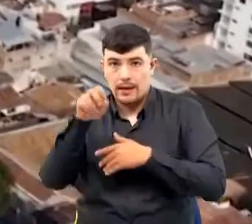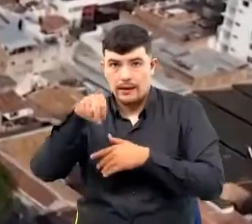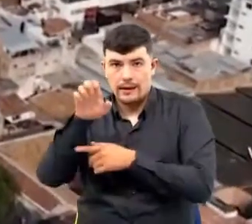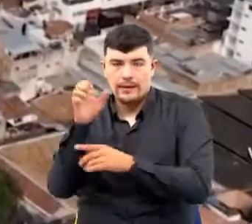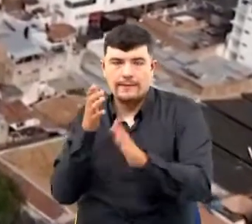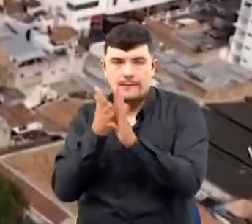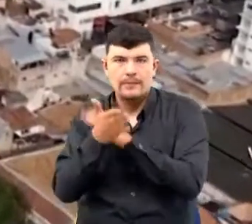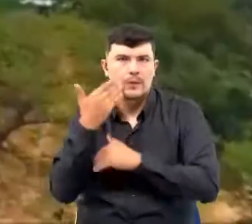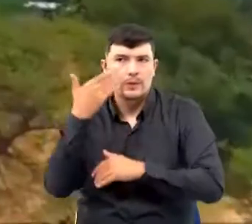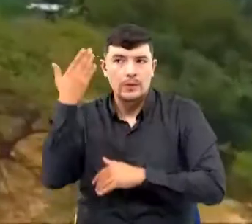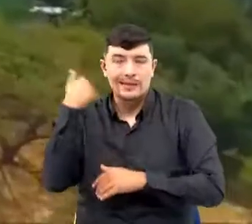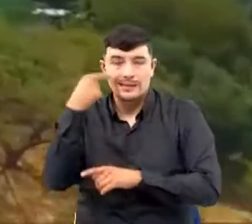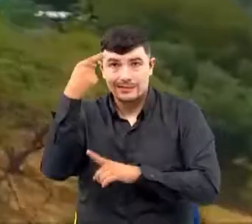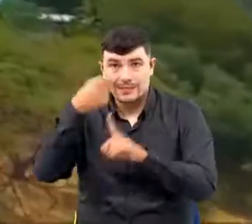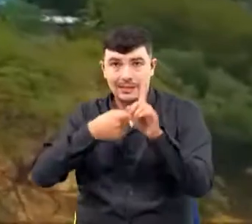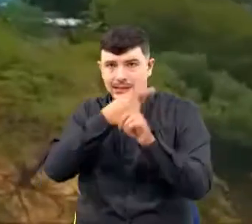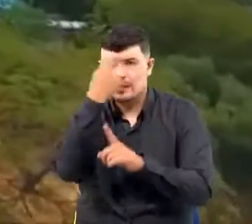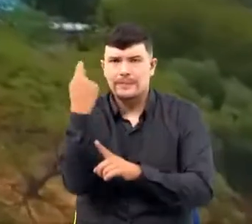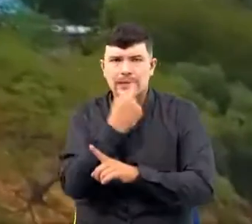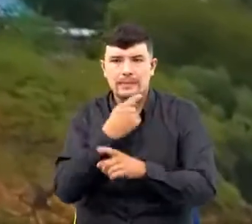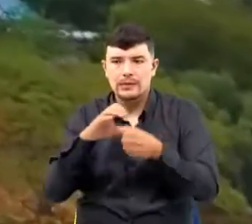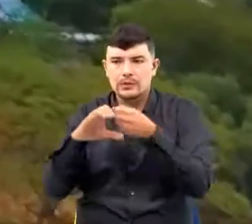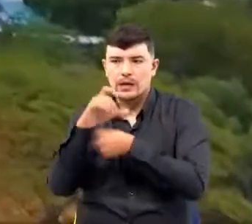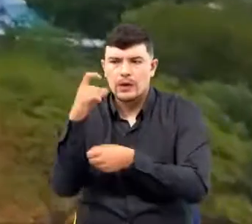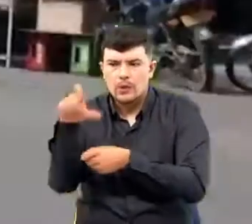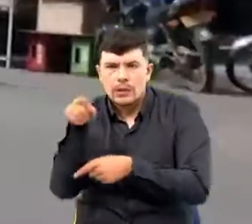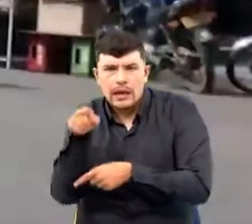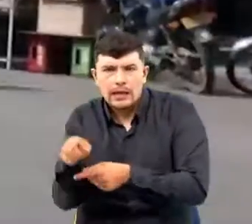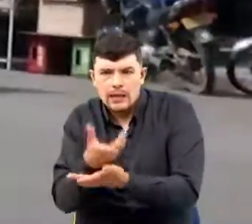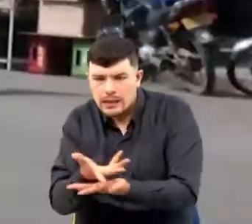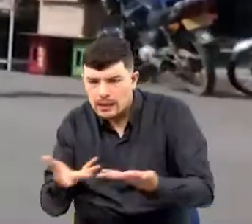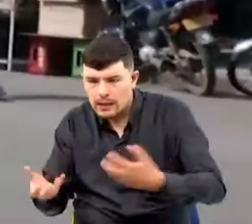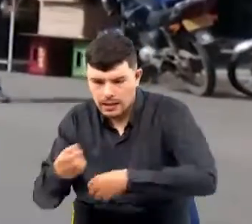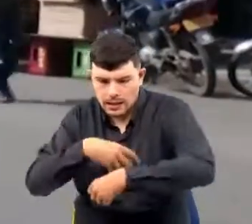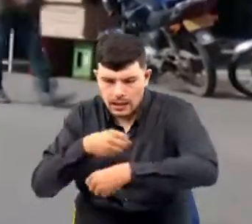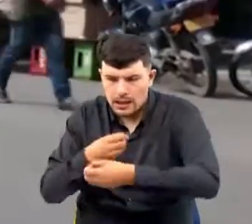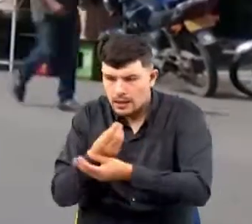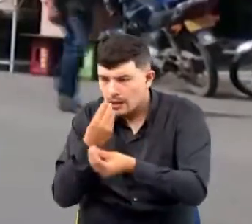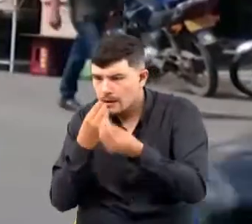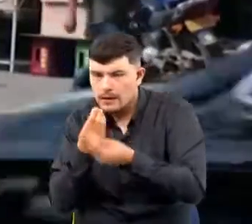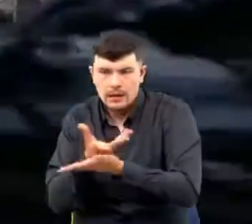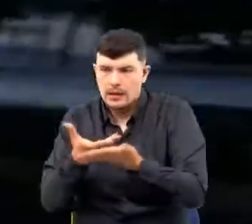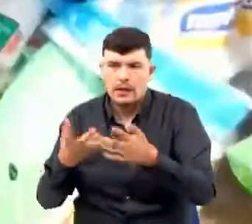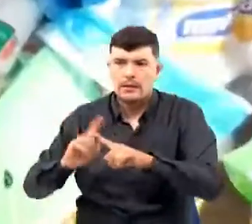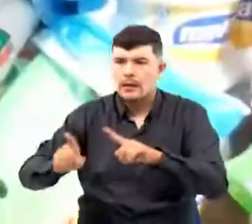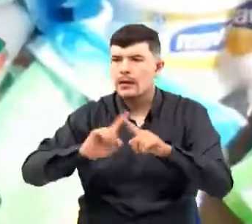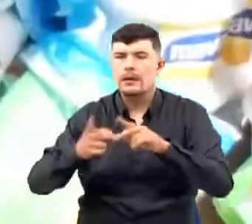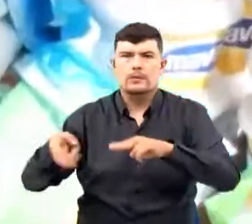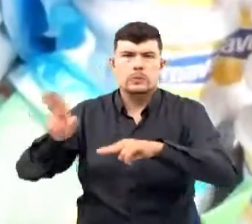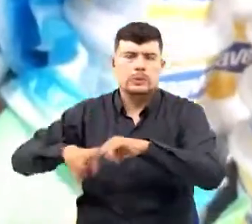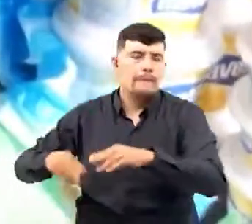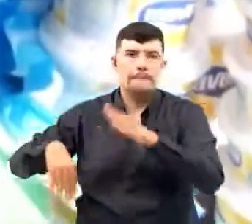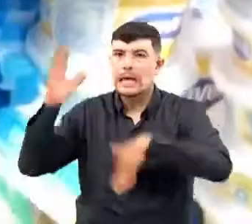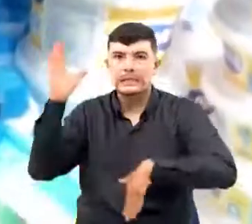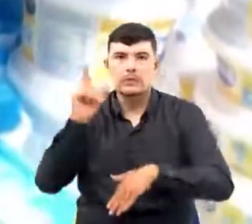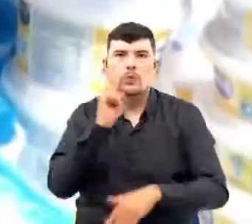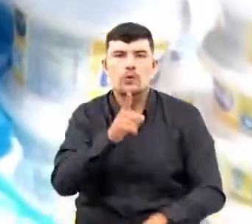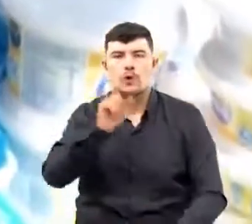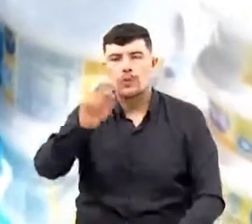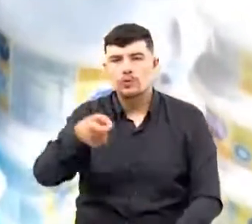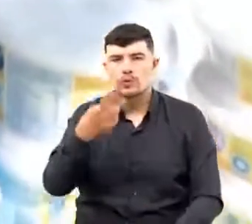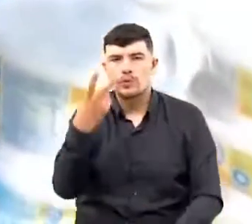Para el mes de septiembre, Cúcuta fue la que mayor cifra registró en la inflación, con un porcentaje de